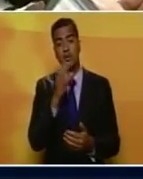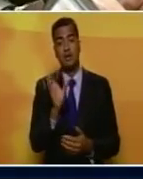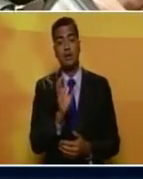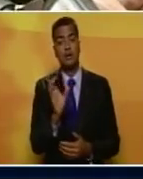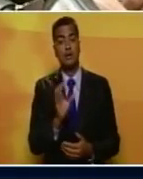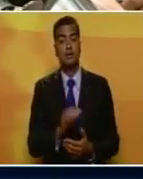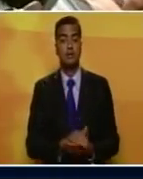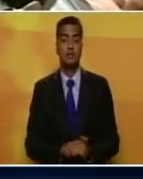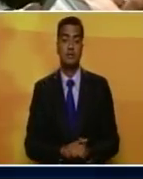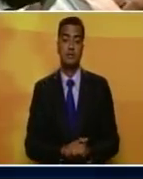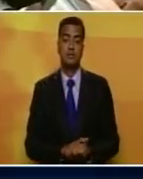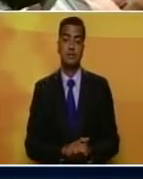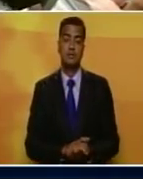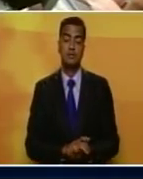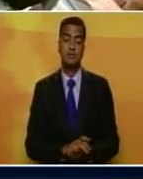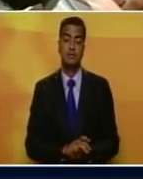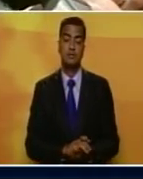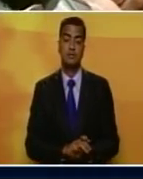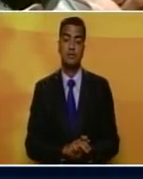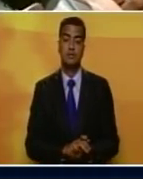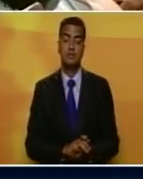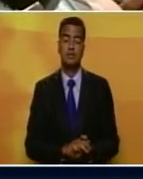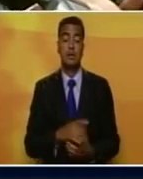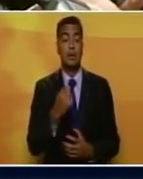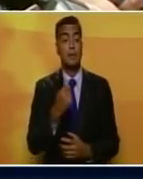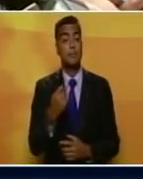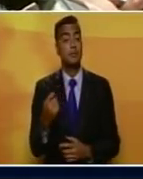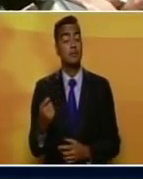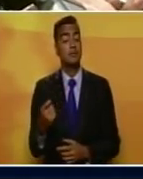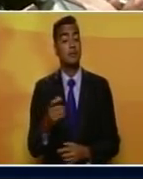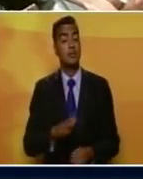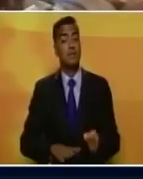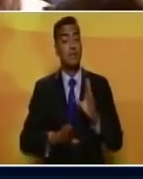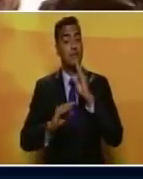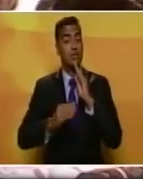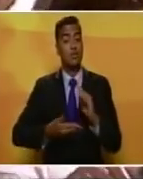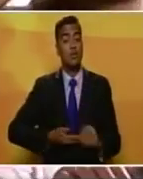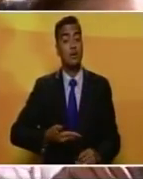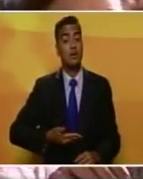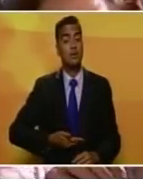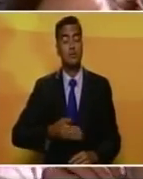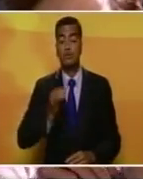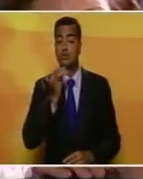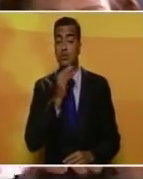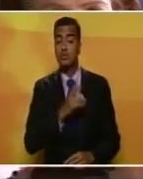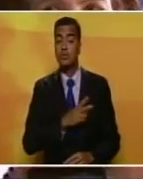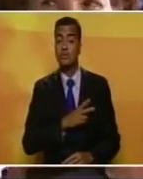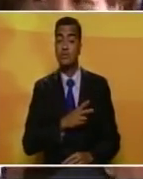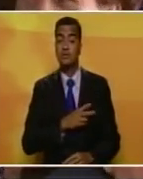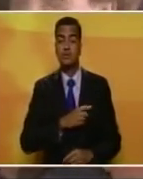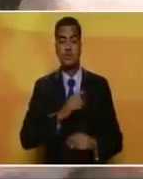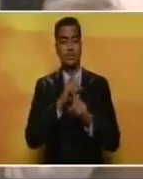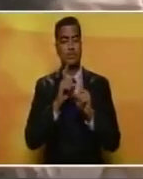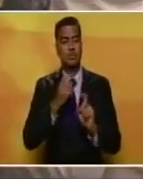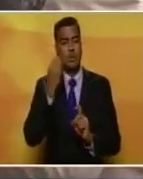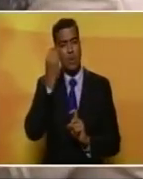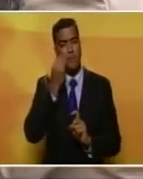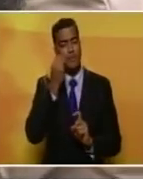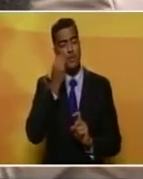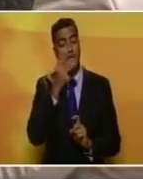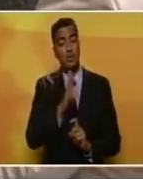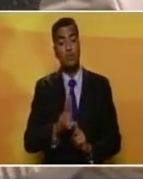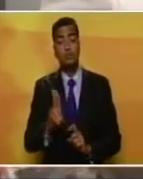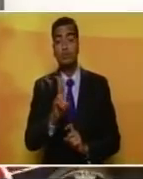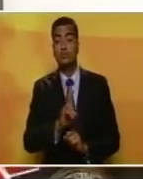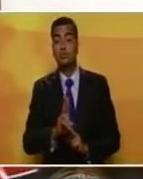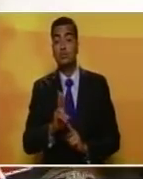nacional y los transportistas de todo el país entiendan que esto es un acto cívico de los transportistas. ¿Mantienen